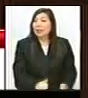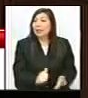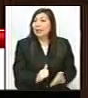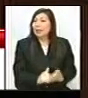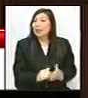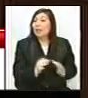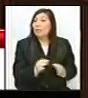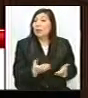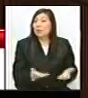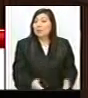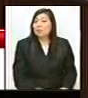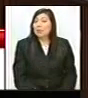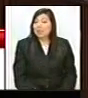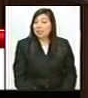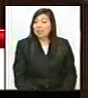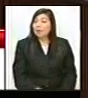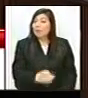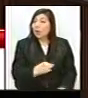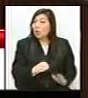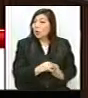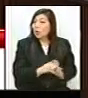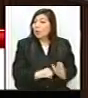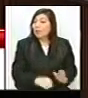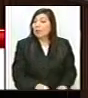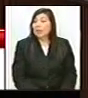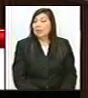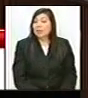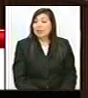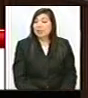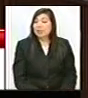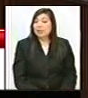de afirmar de que se haya infringido la Constitución.